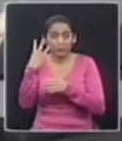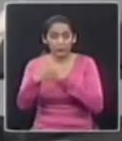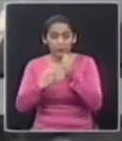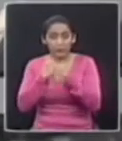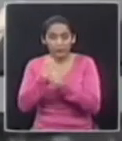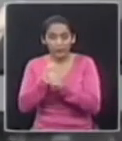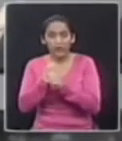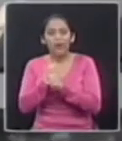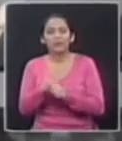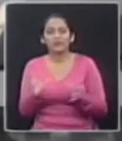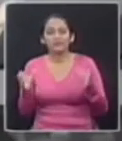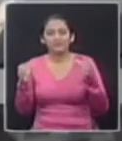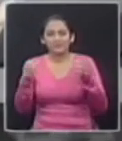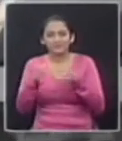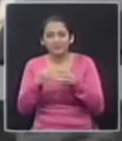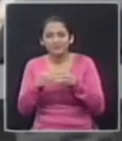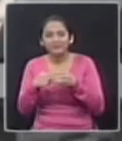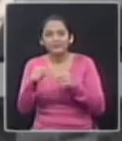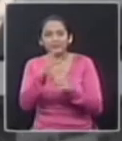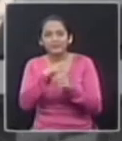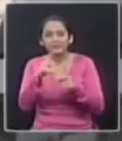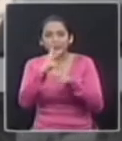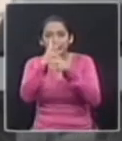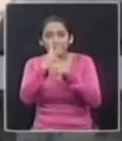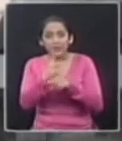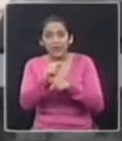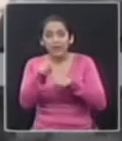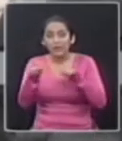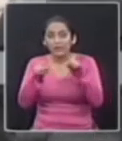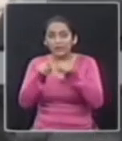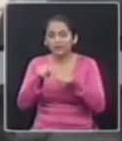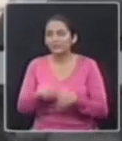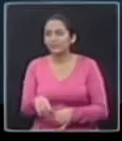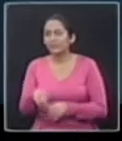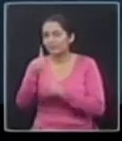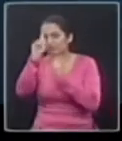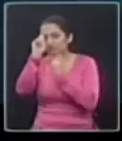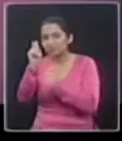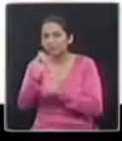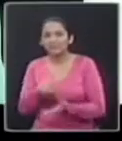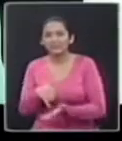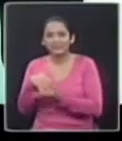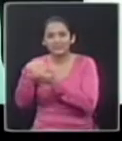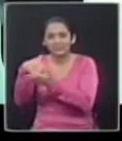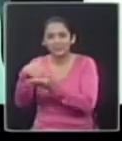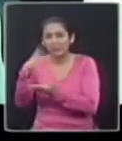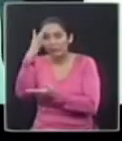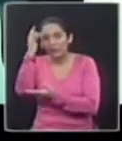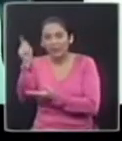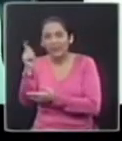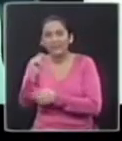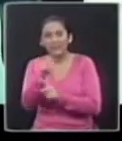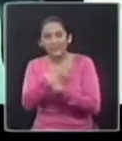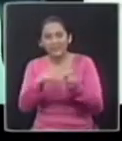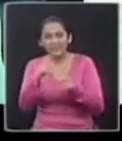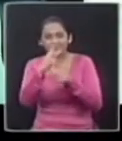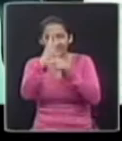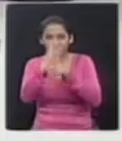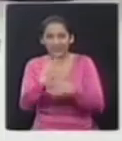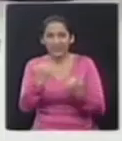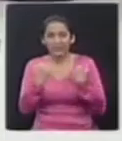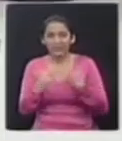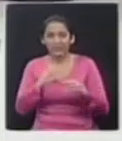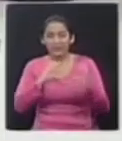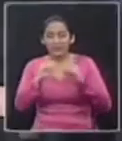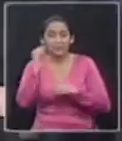evento medioambiental Premios Latinoamérica Verde, que reconoce iniciativas de proyectos enfocados en el cuidado de la naturaleza. Y me acompaña Camila